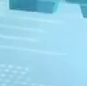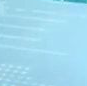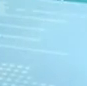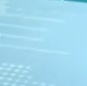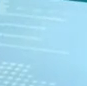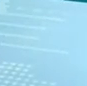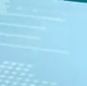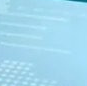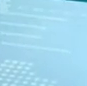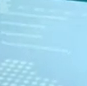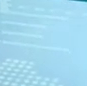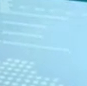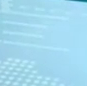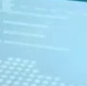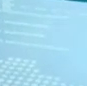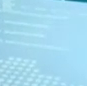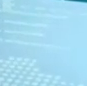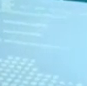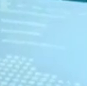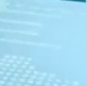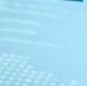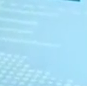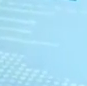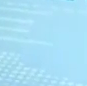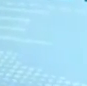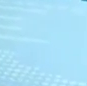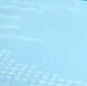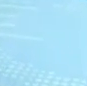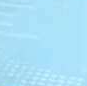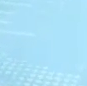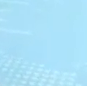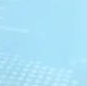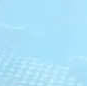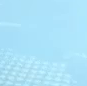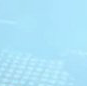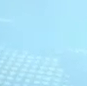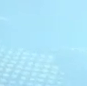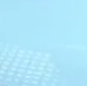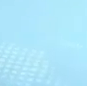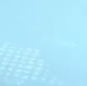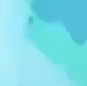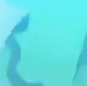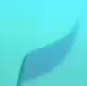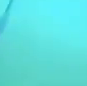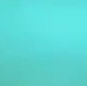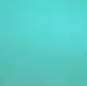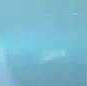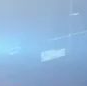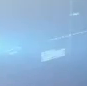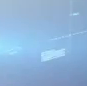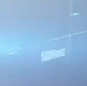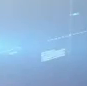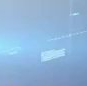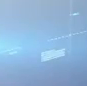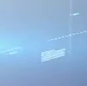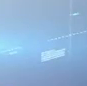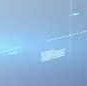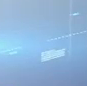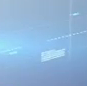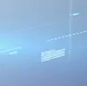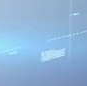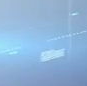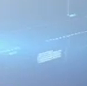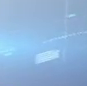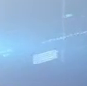indicamos que mediante decreto ejecutivo firmado el 22 de marzo del 2020, el presidente Lenín Moreno estableció como zona especial